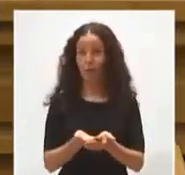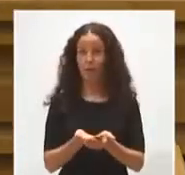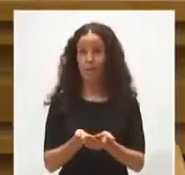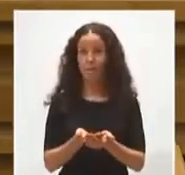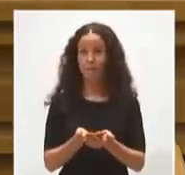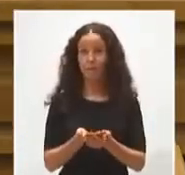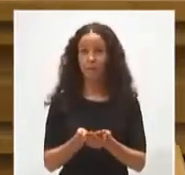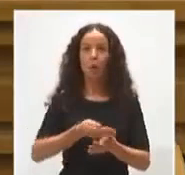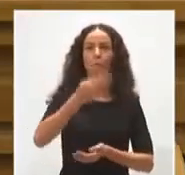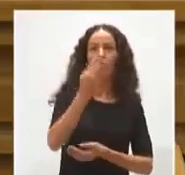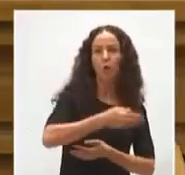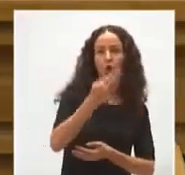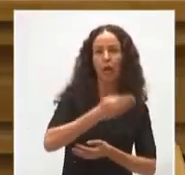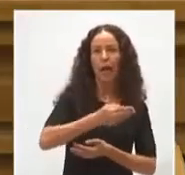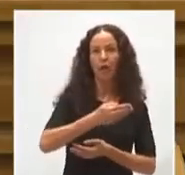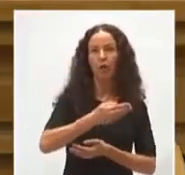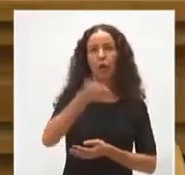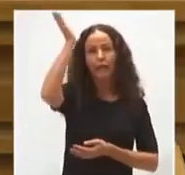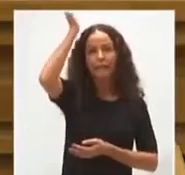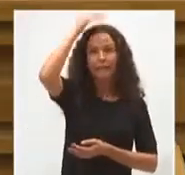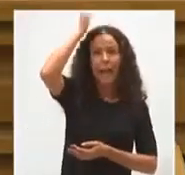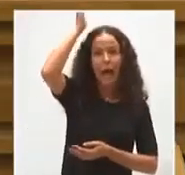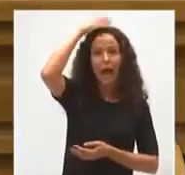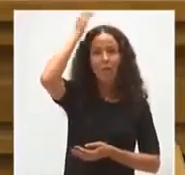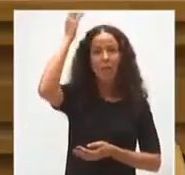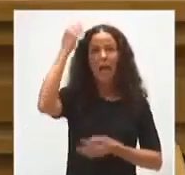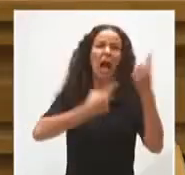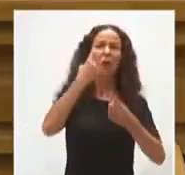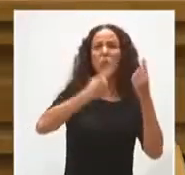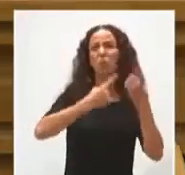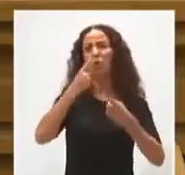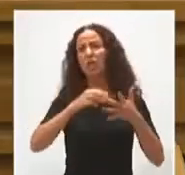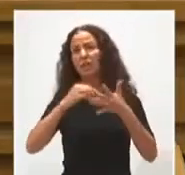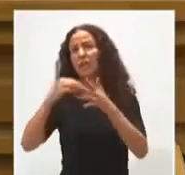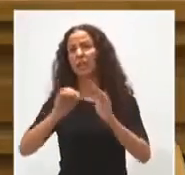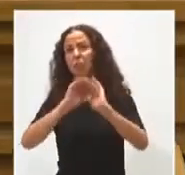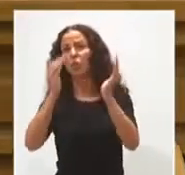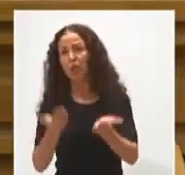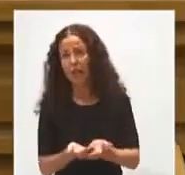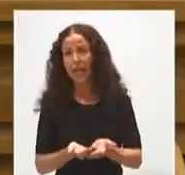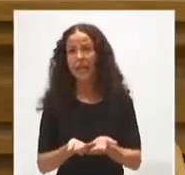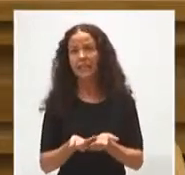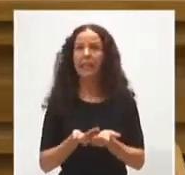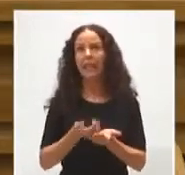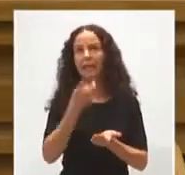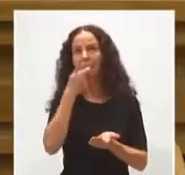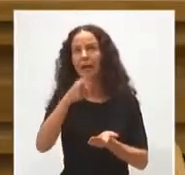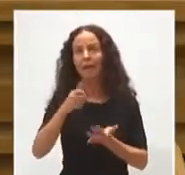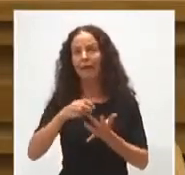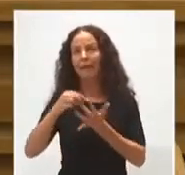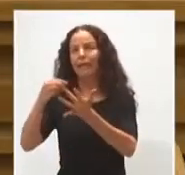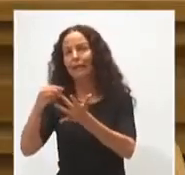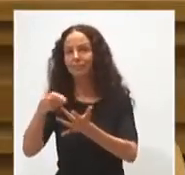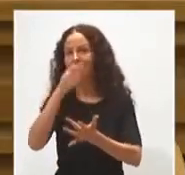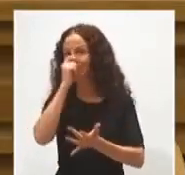bolsonaro tran unos pocos líderes dicen que el mundial es que la palabra líder es discutible lo